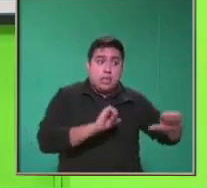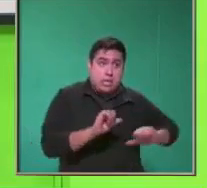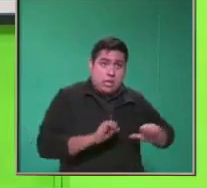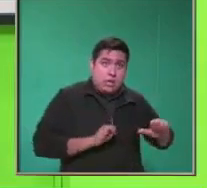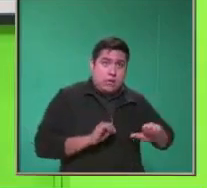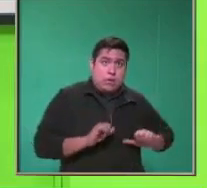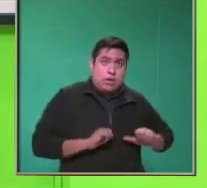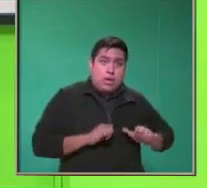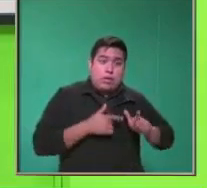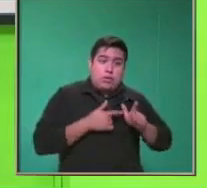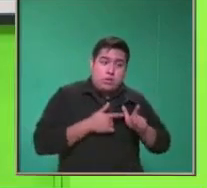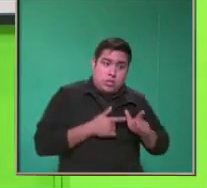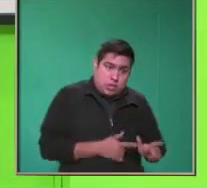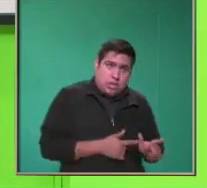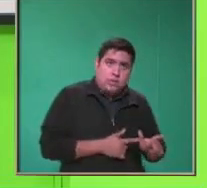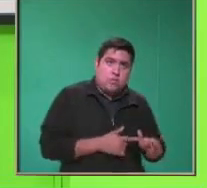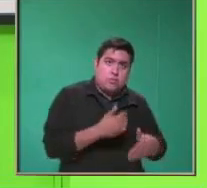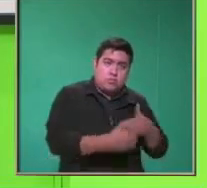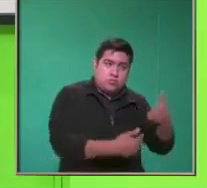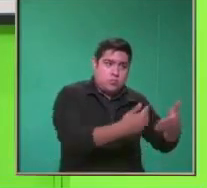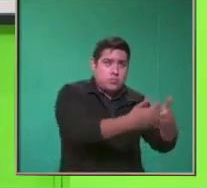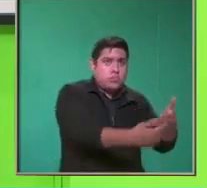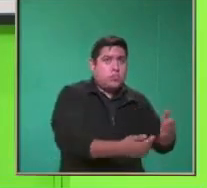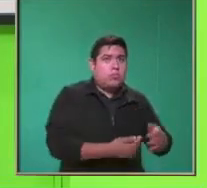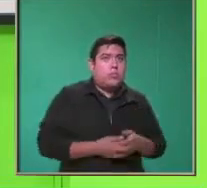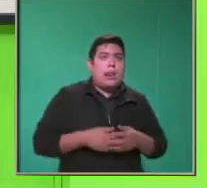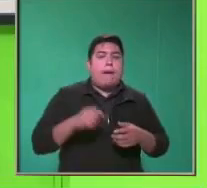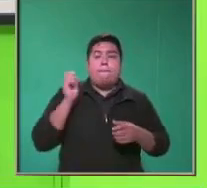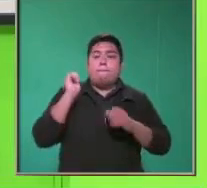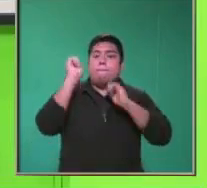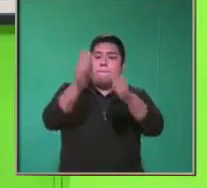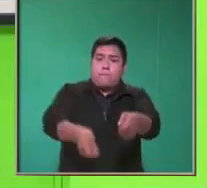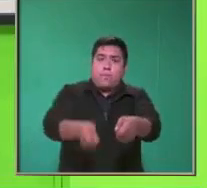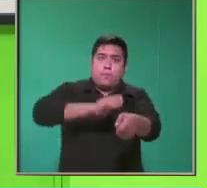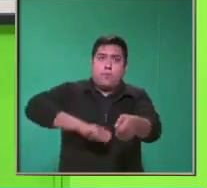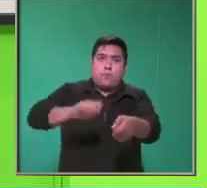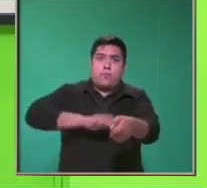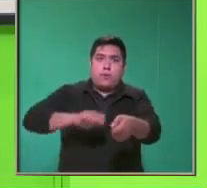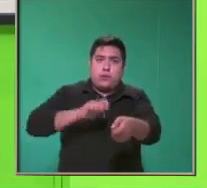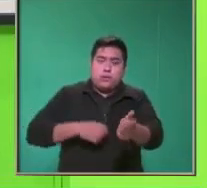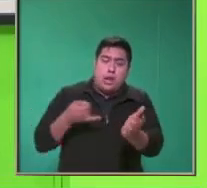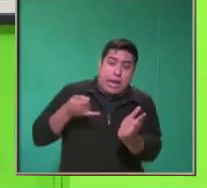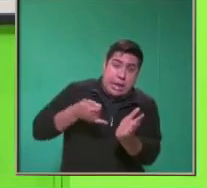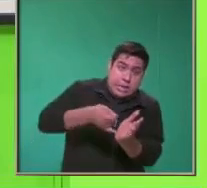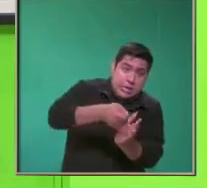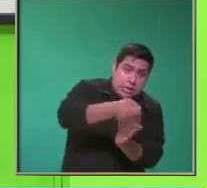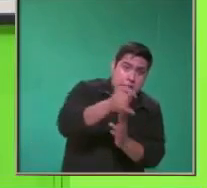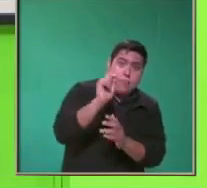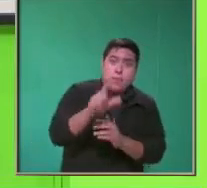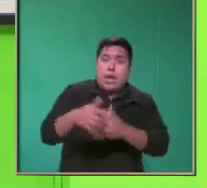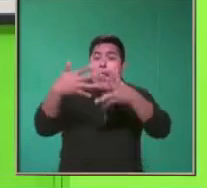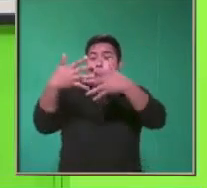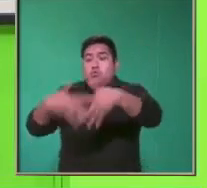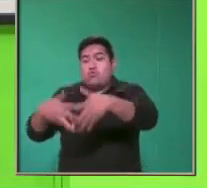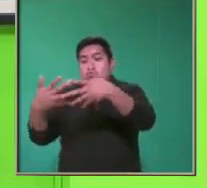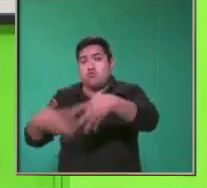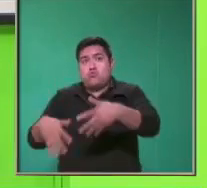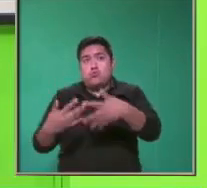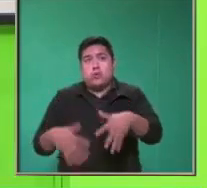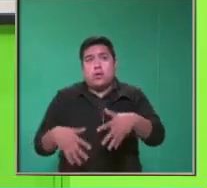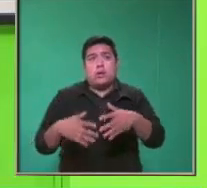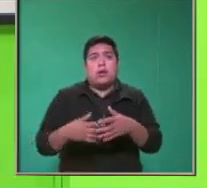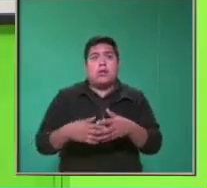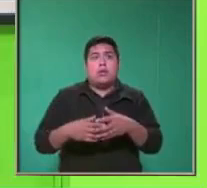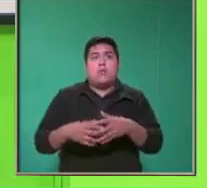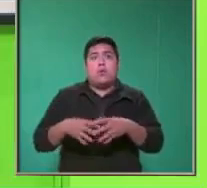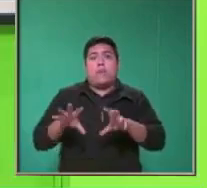es hacer que permanezca. Y así la pesca, así la agricultura, así la parte industrial de explotación de